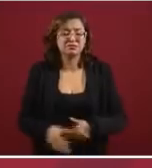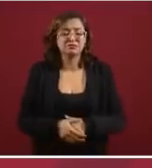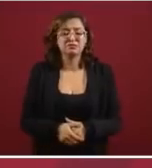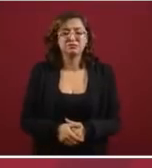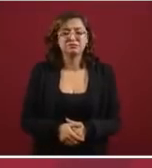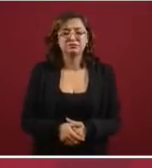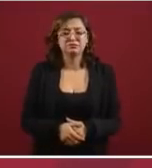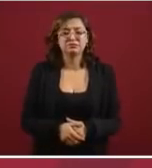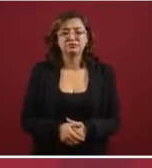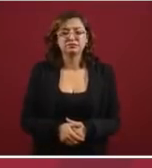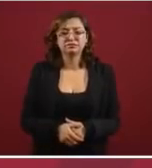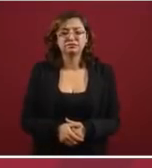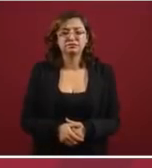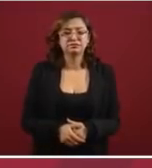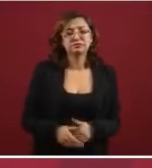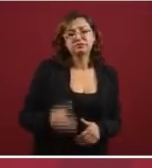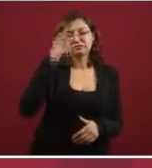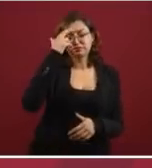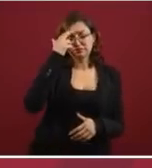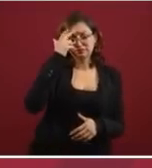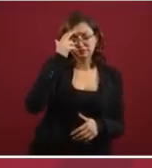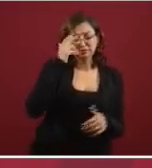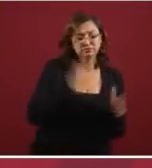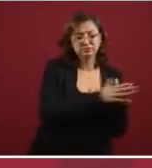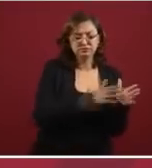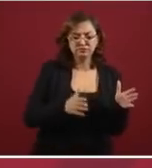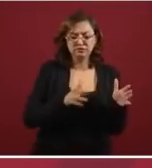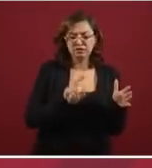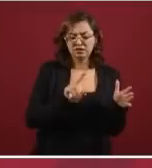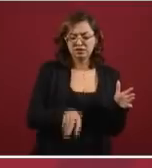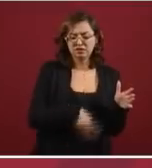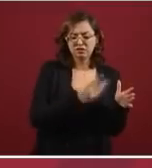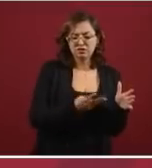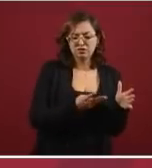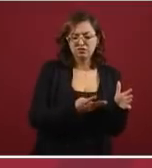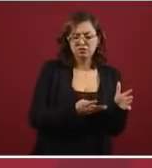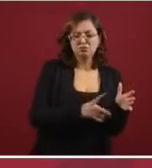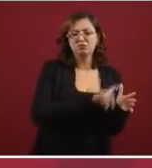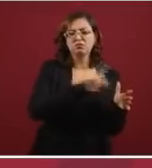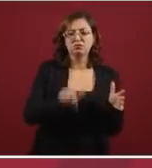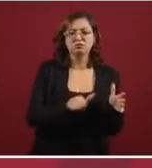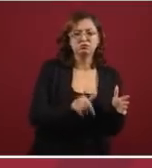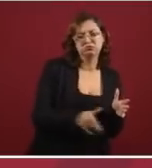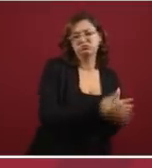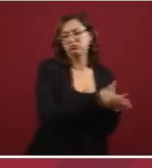el porfiriato tardó 34, ¿y cuánto tiempo llevó